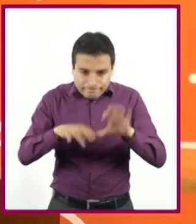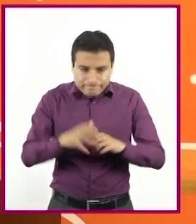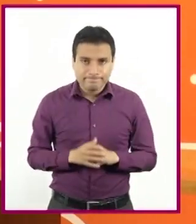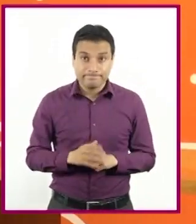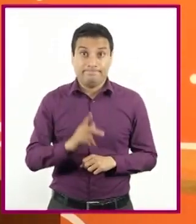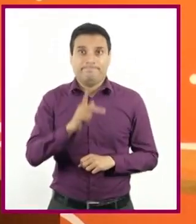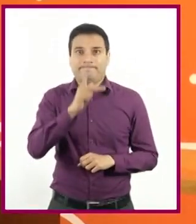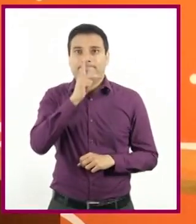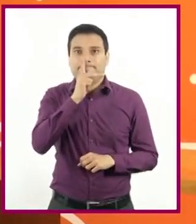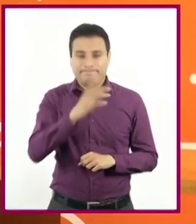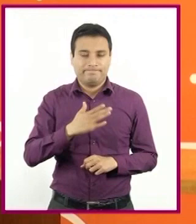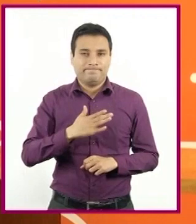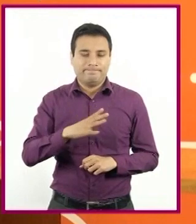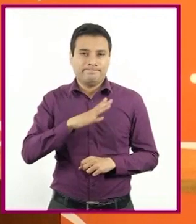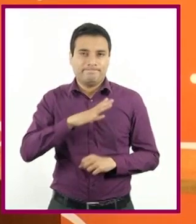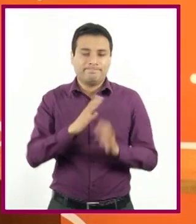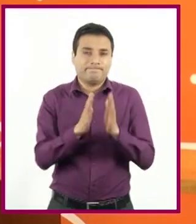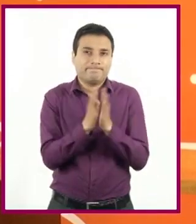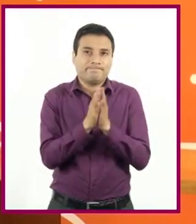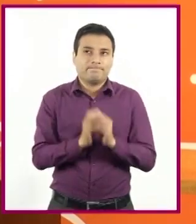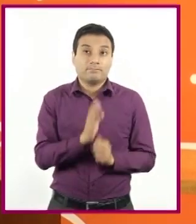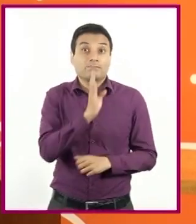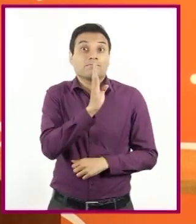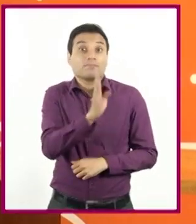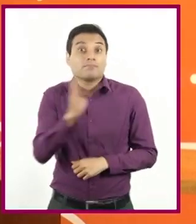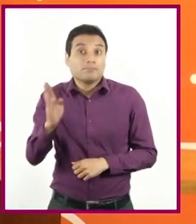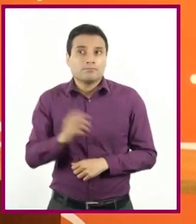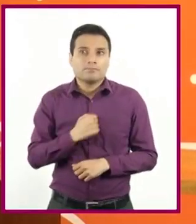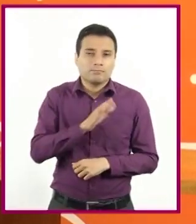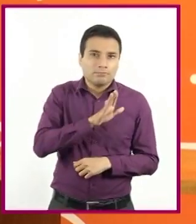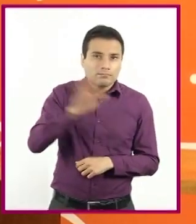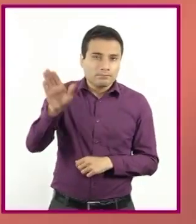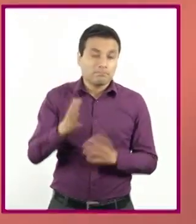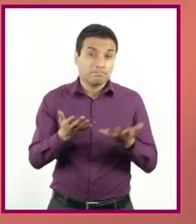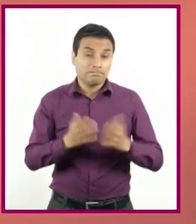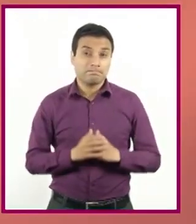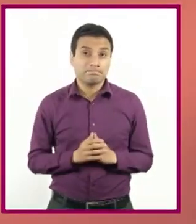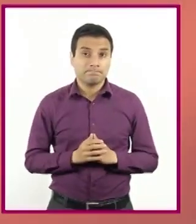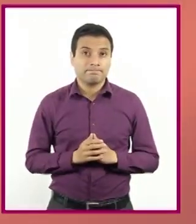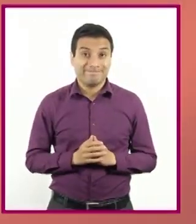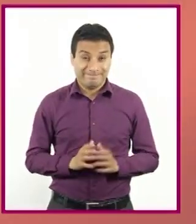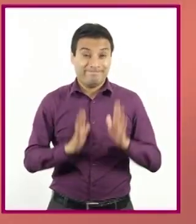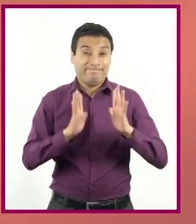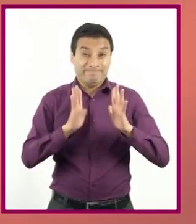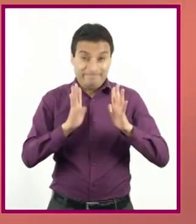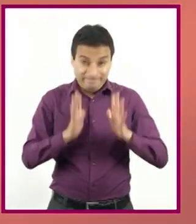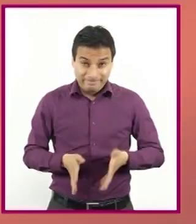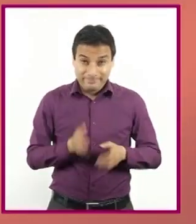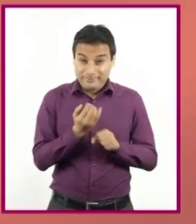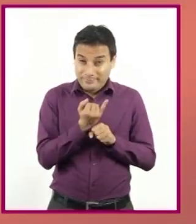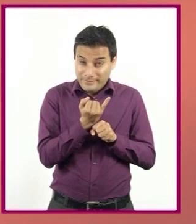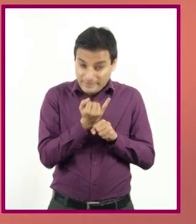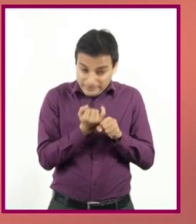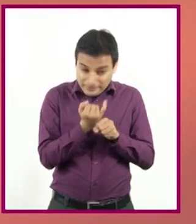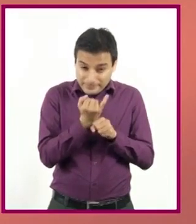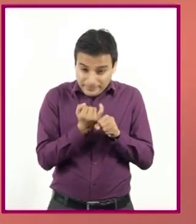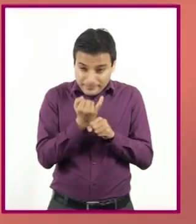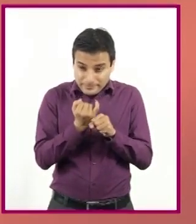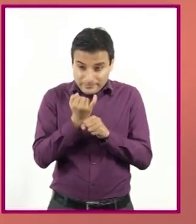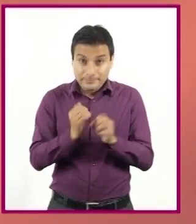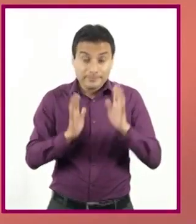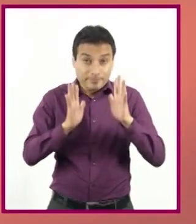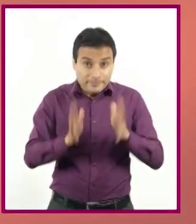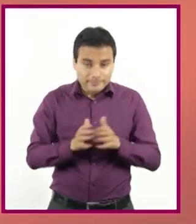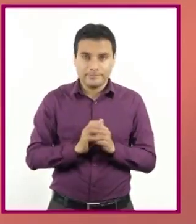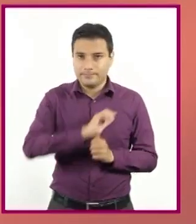mi papá. Puedo ir a una biblioteca y así tener más información. Una vez recopilada la información, es necesario hacer